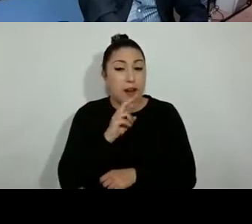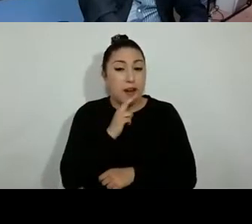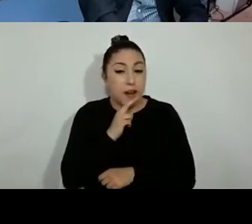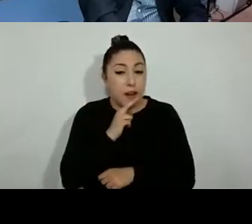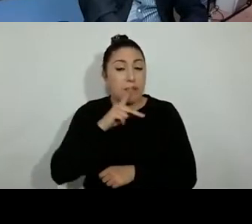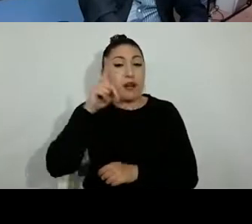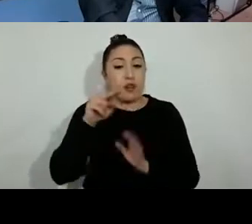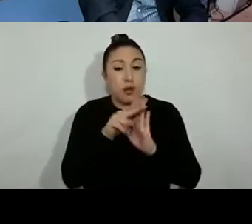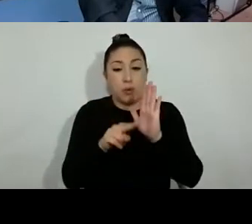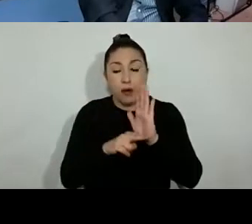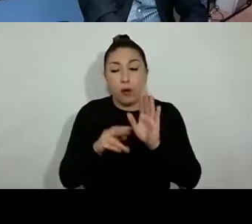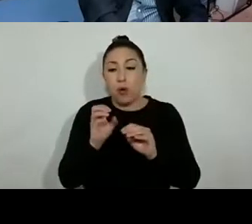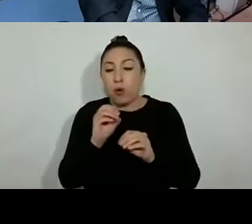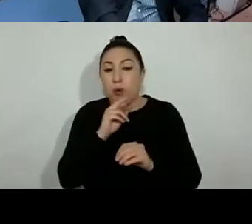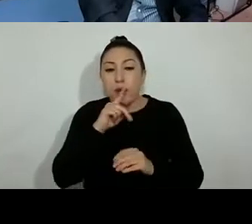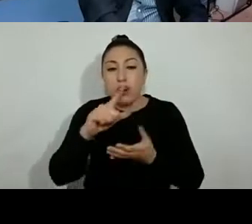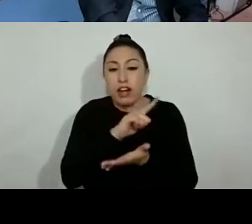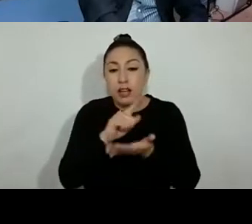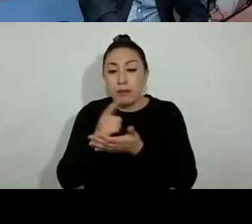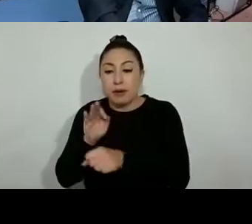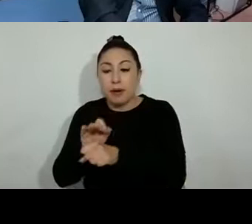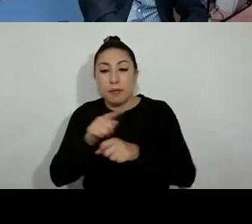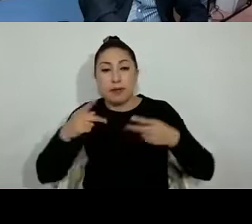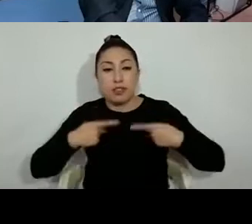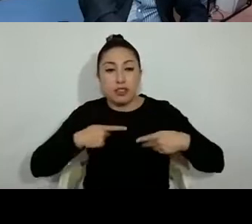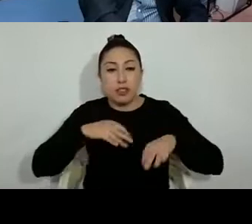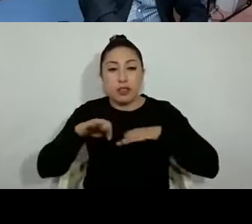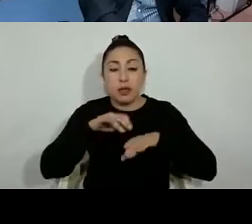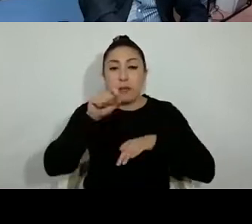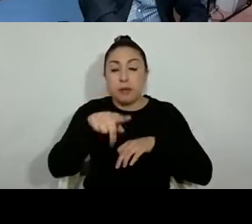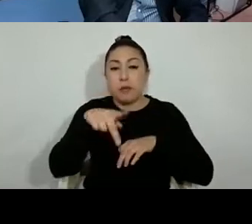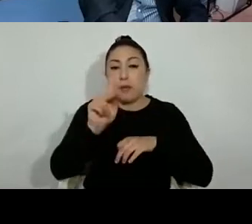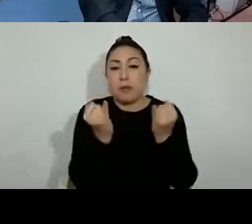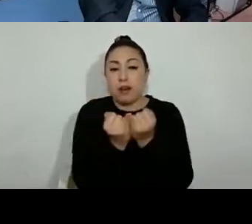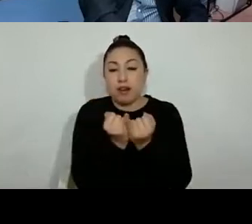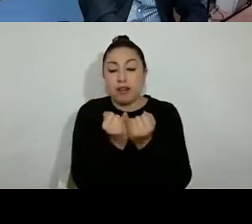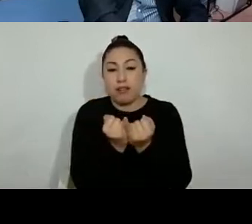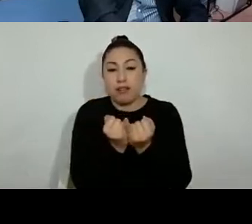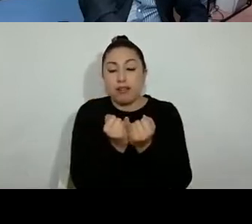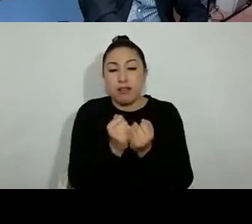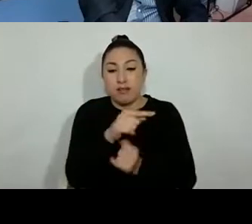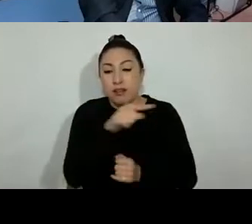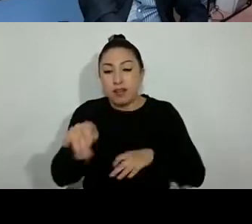normatividad del trabajo y la peor realidad del trabajo.